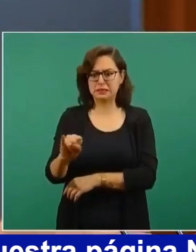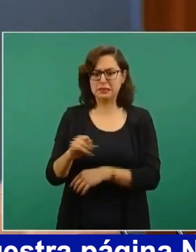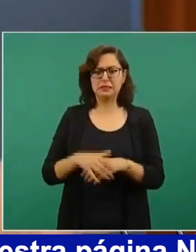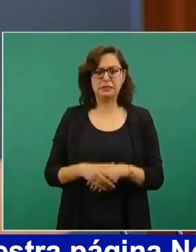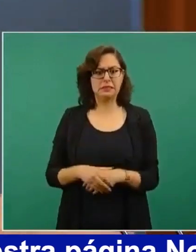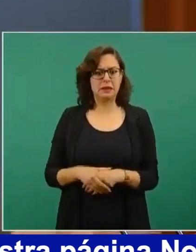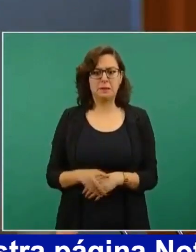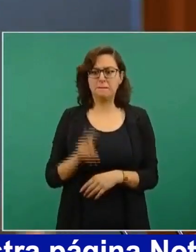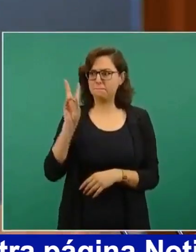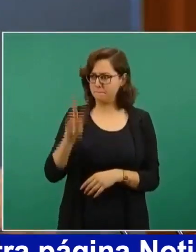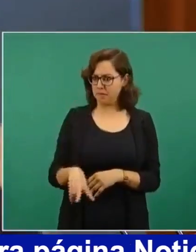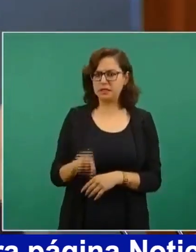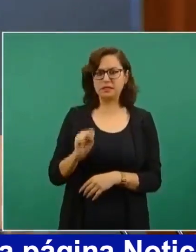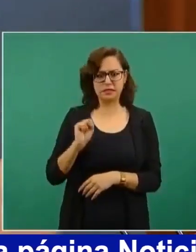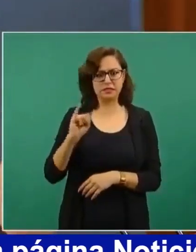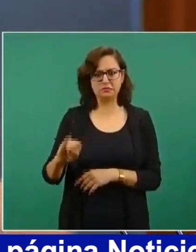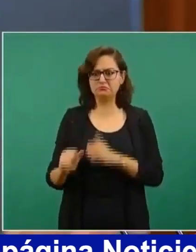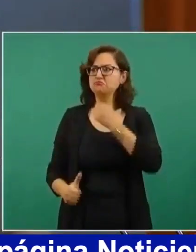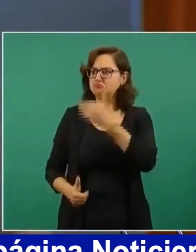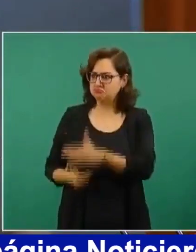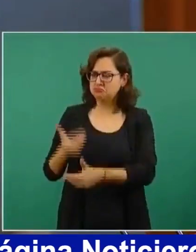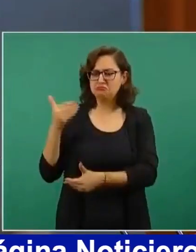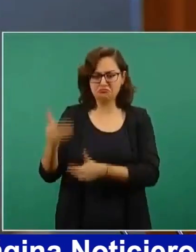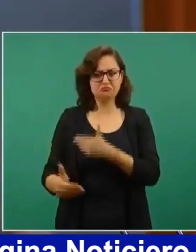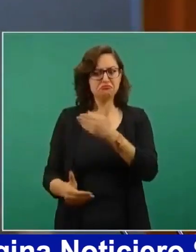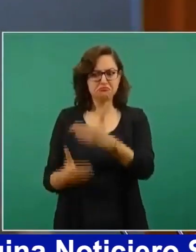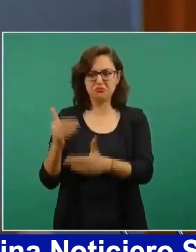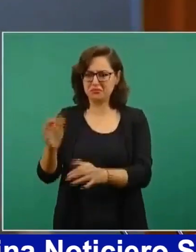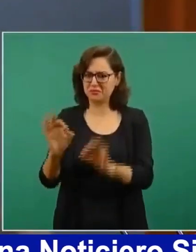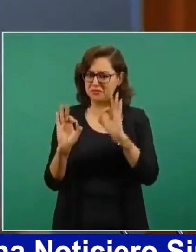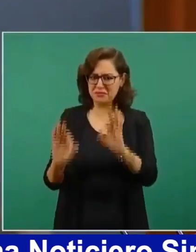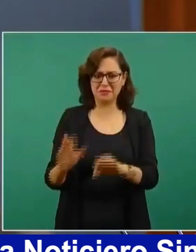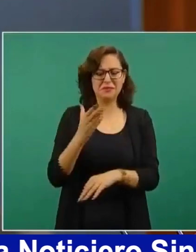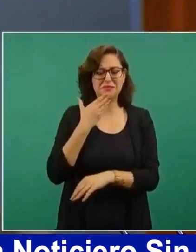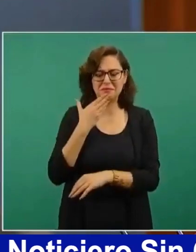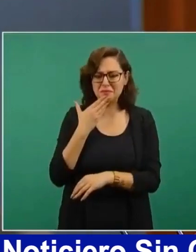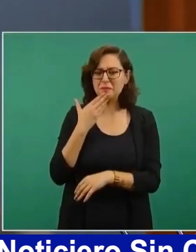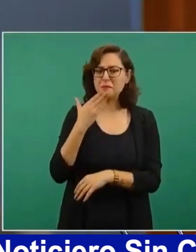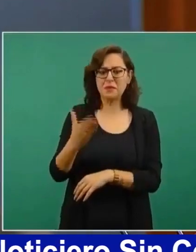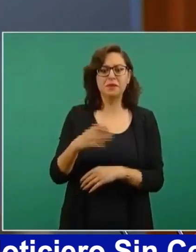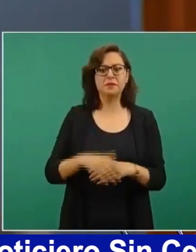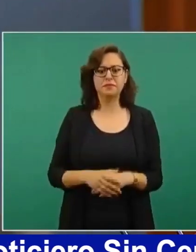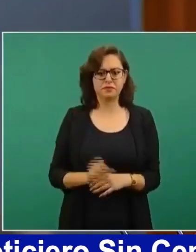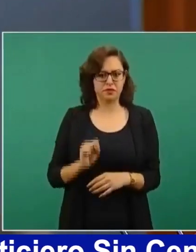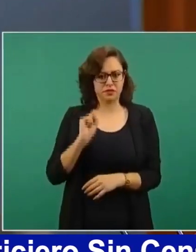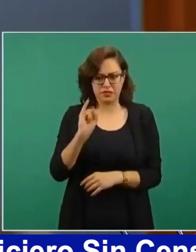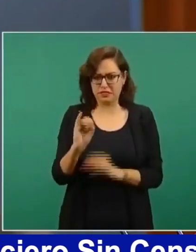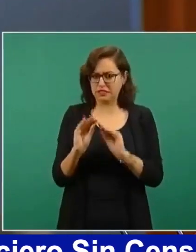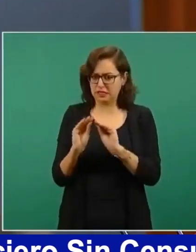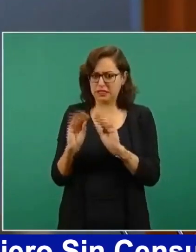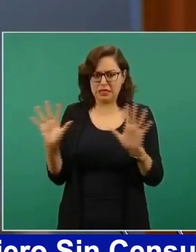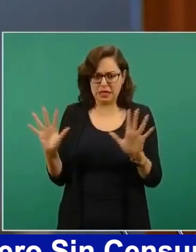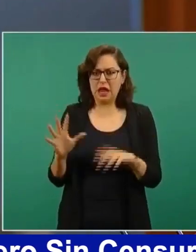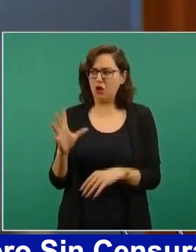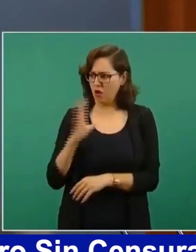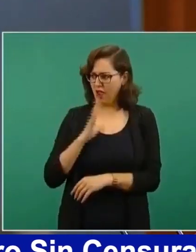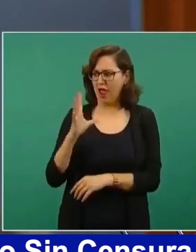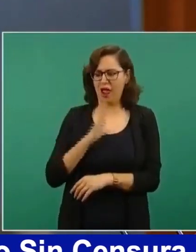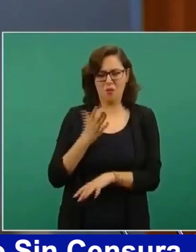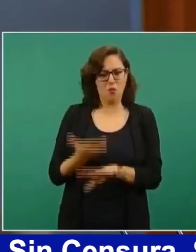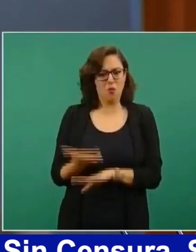desde luego han habido avances y eso es algo que se debe de considerar